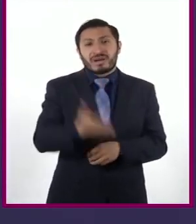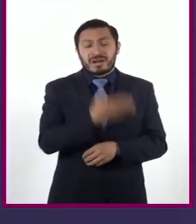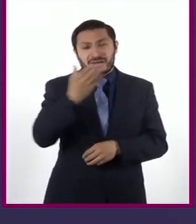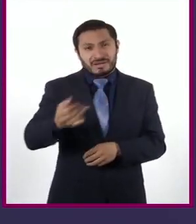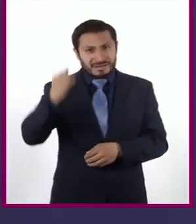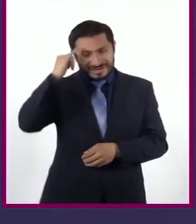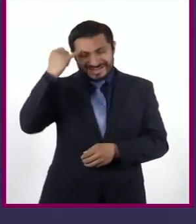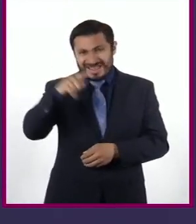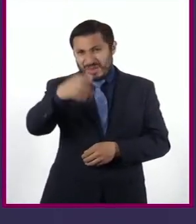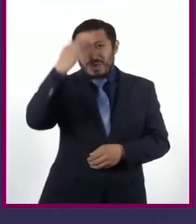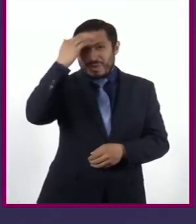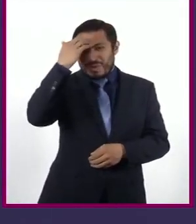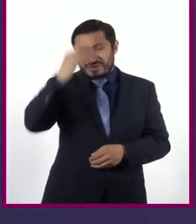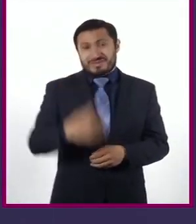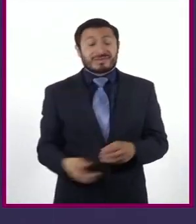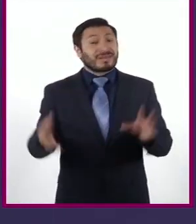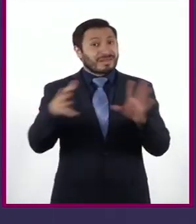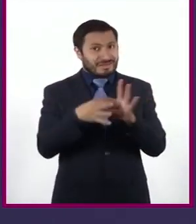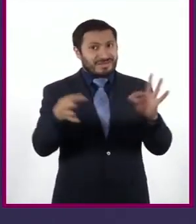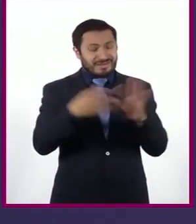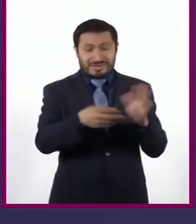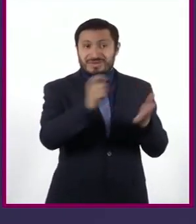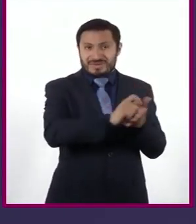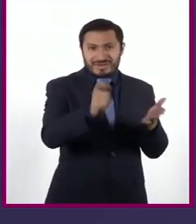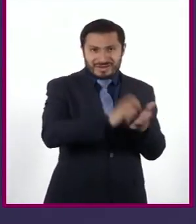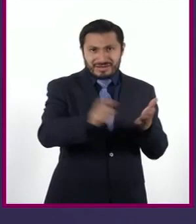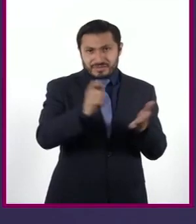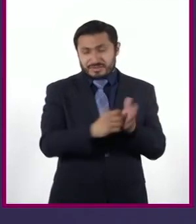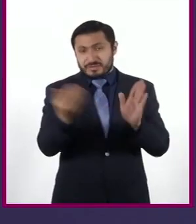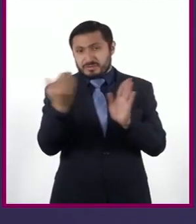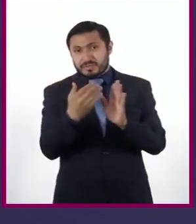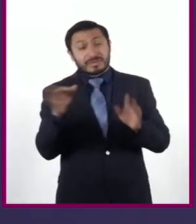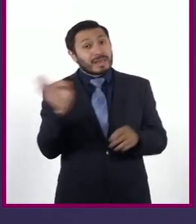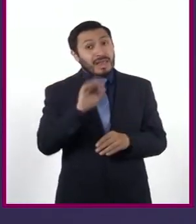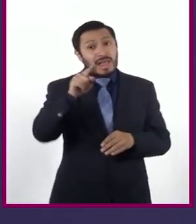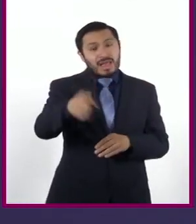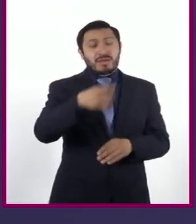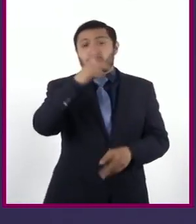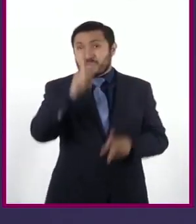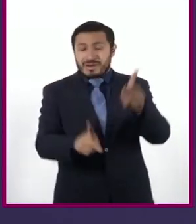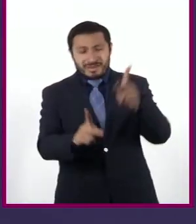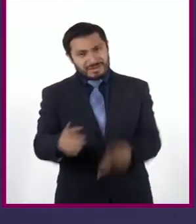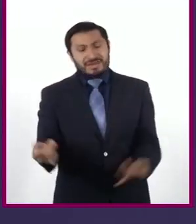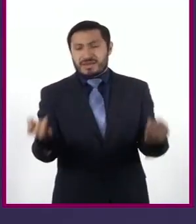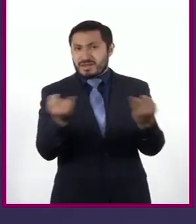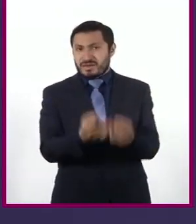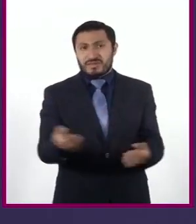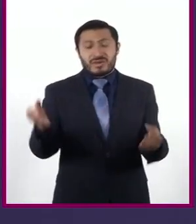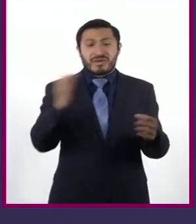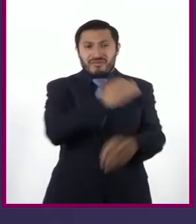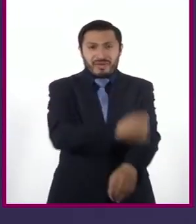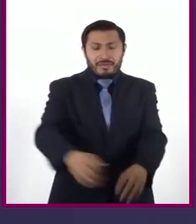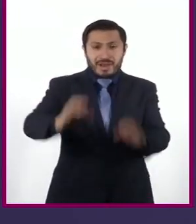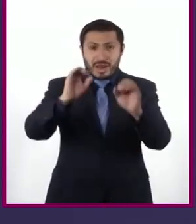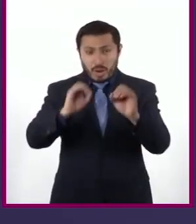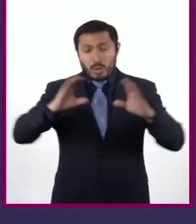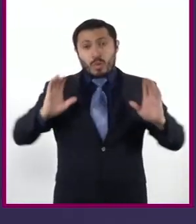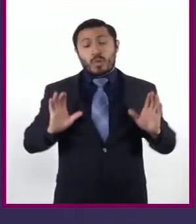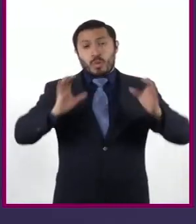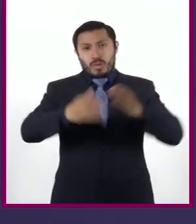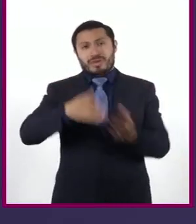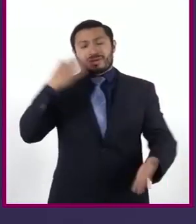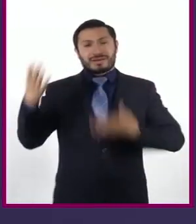indígena conocen. Descríbanla. Mencionen si su familia y su comunidad celebran alguna festividad de